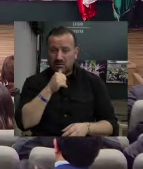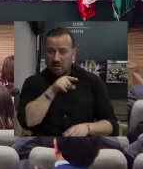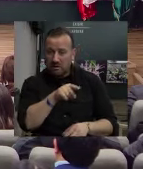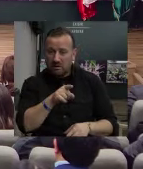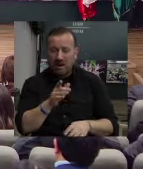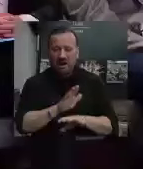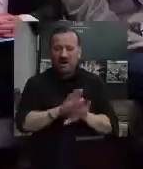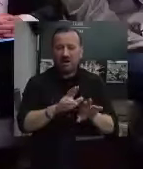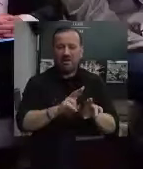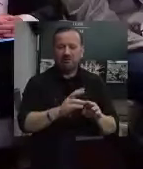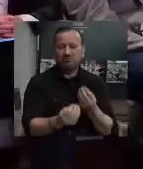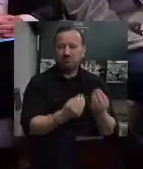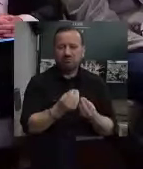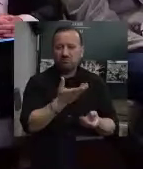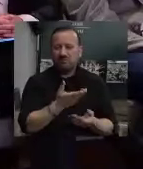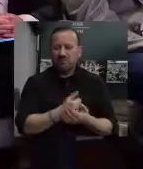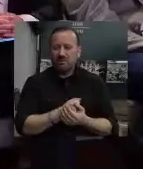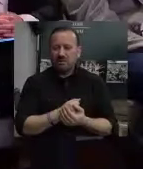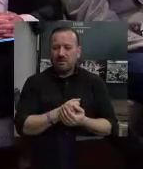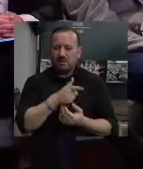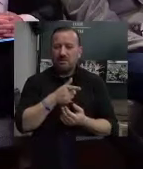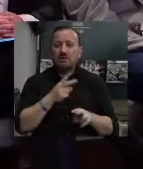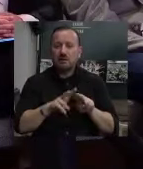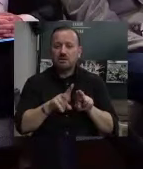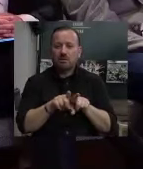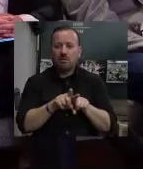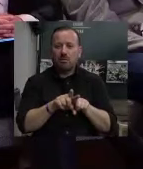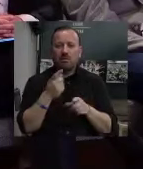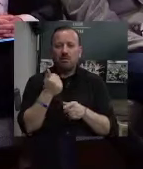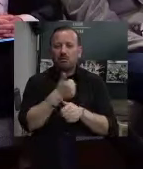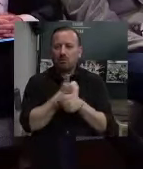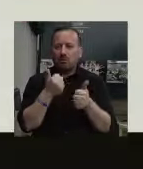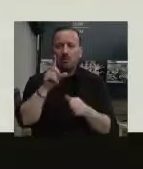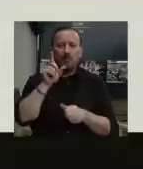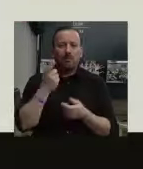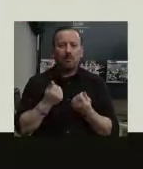funcionar Y eso hace que seamos pájaros carpinteros